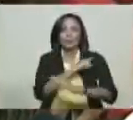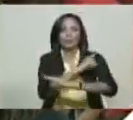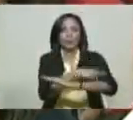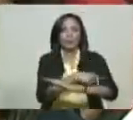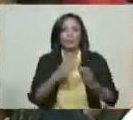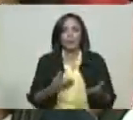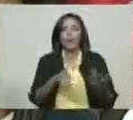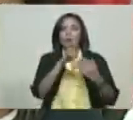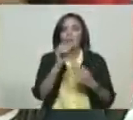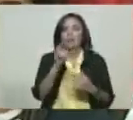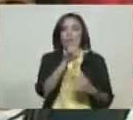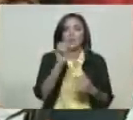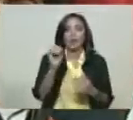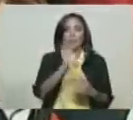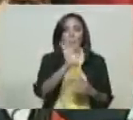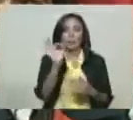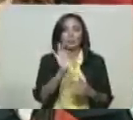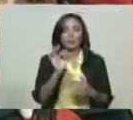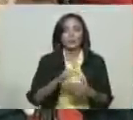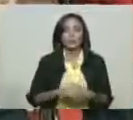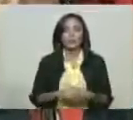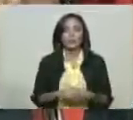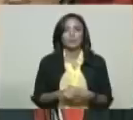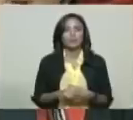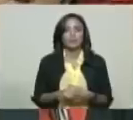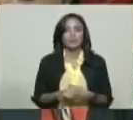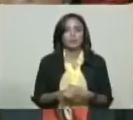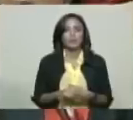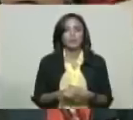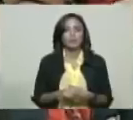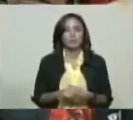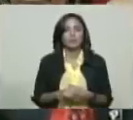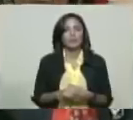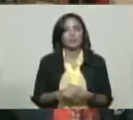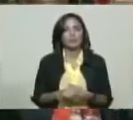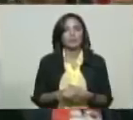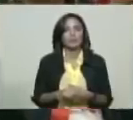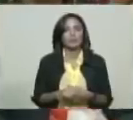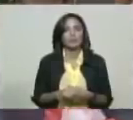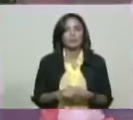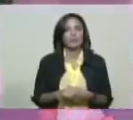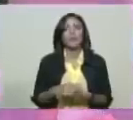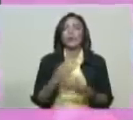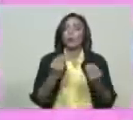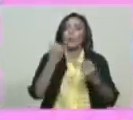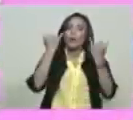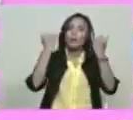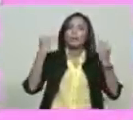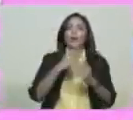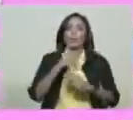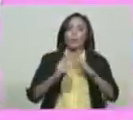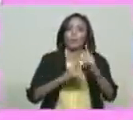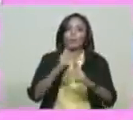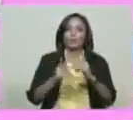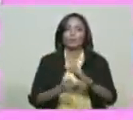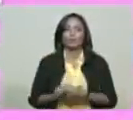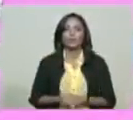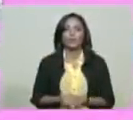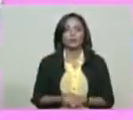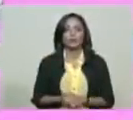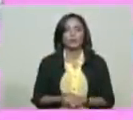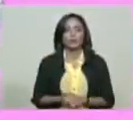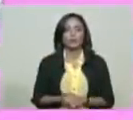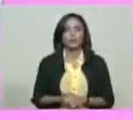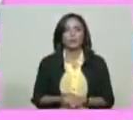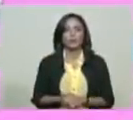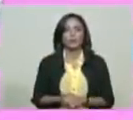el 20-30% de desarrollo en su potencialidad. Eso incluye la producción de alimentos